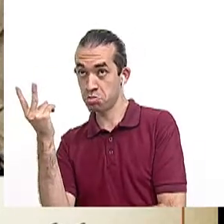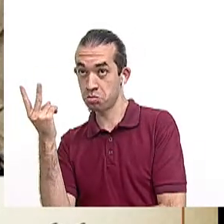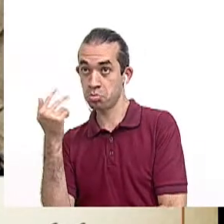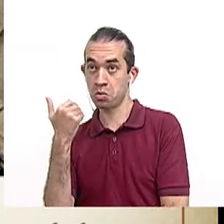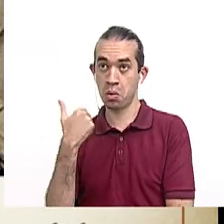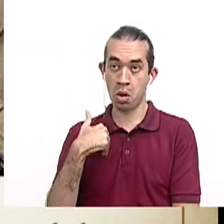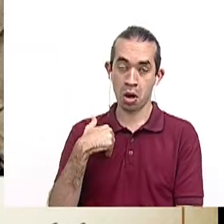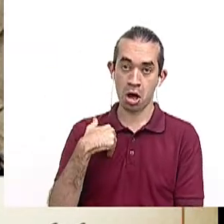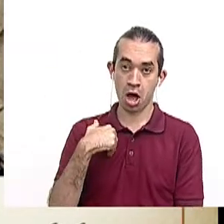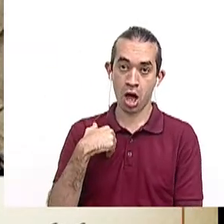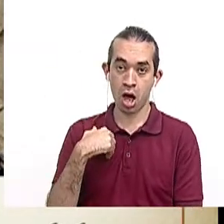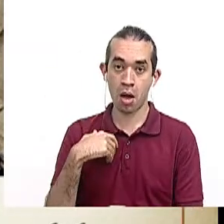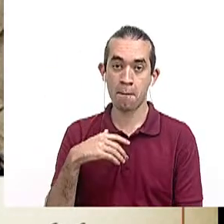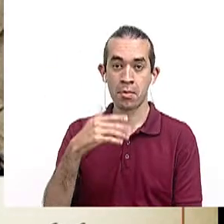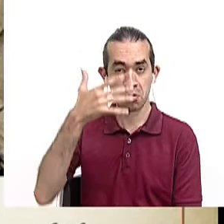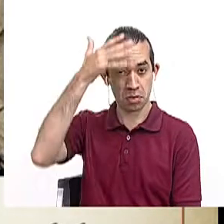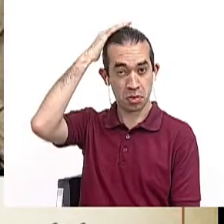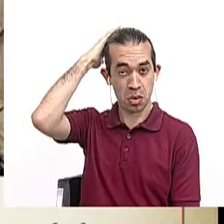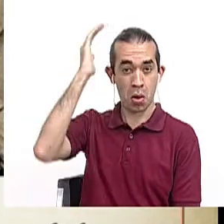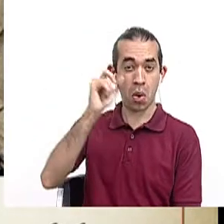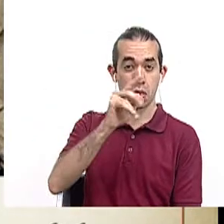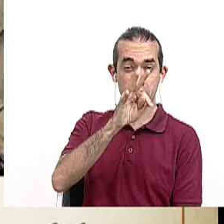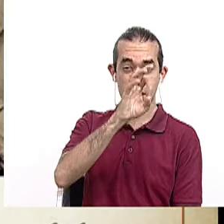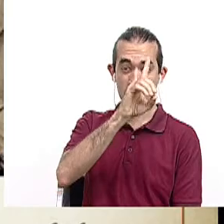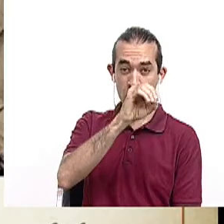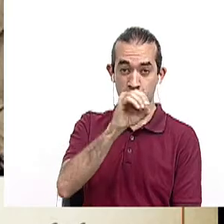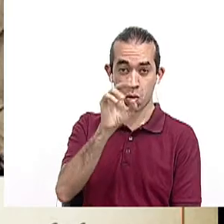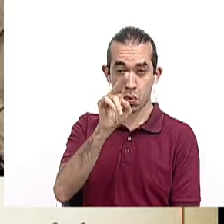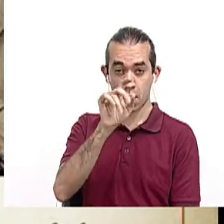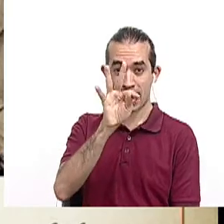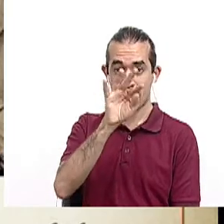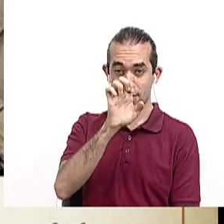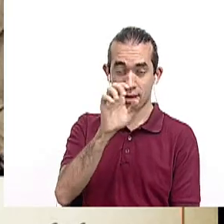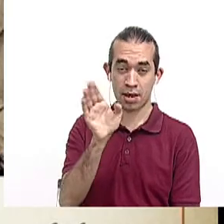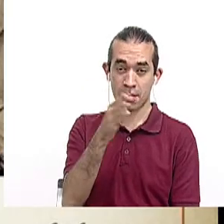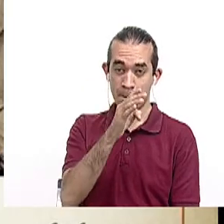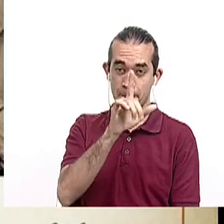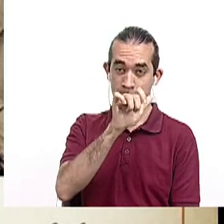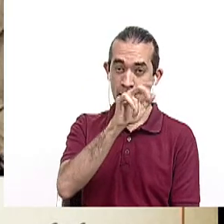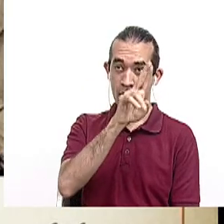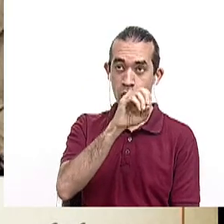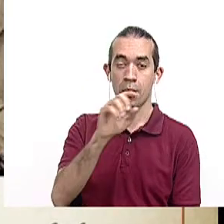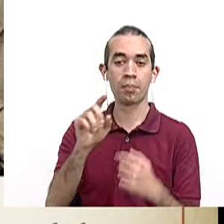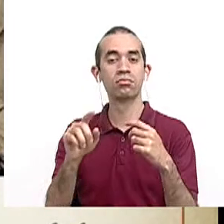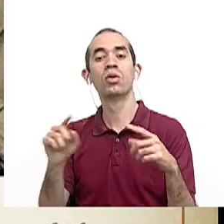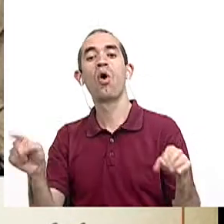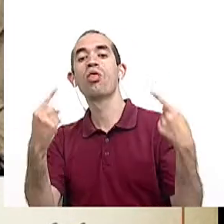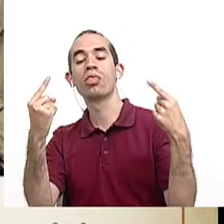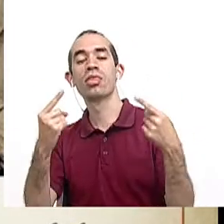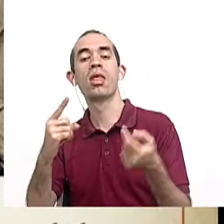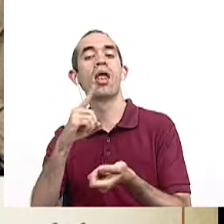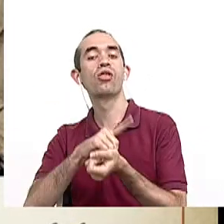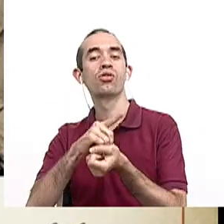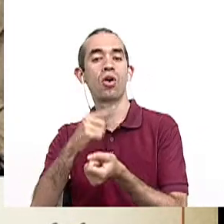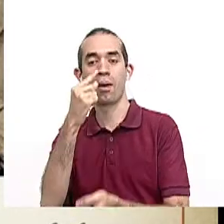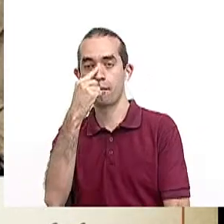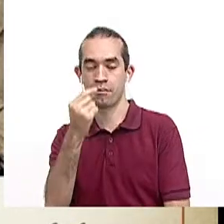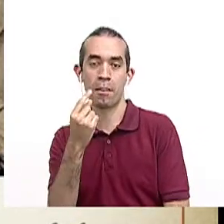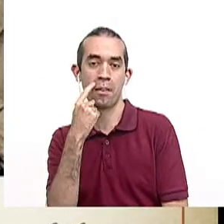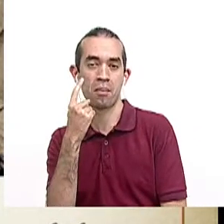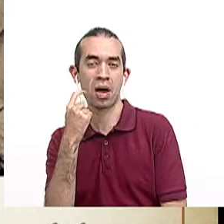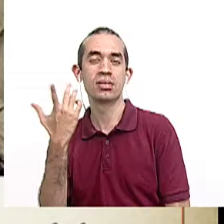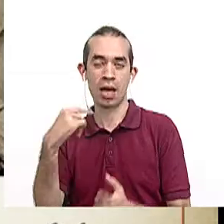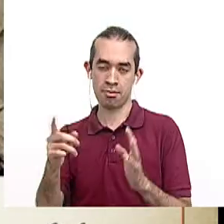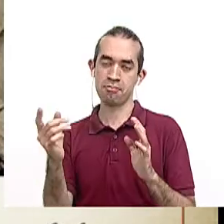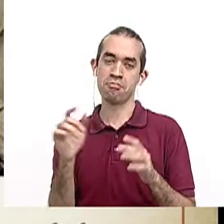Blanco y el doctor Calderón Guardia, que ya había sido presidente del 40 al 44. Vamos a